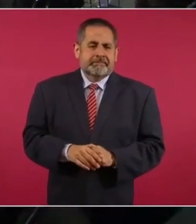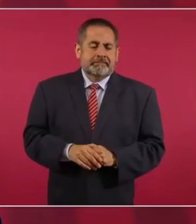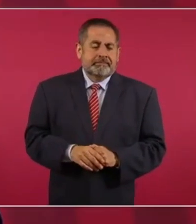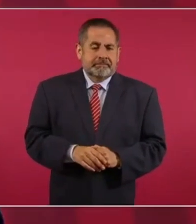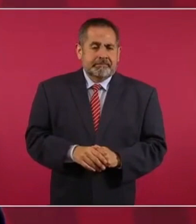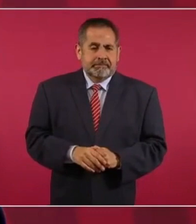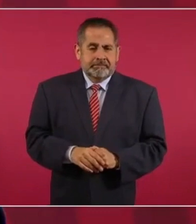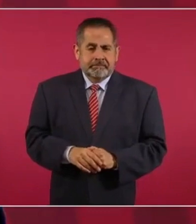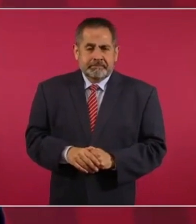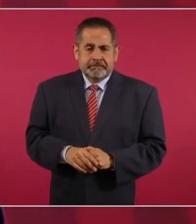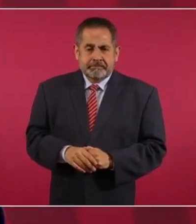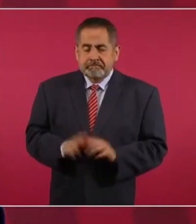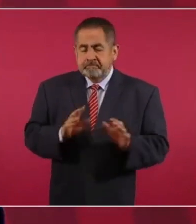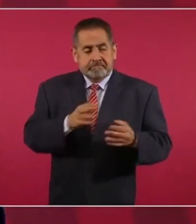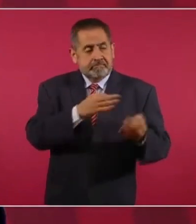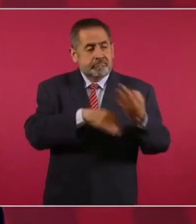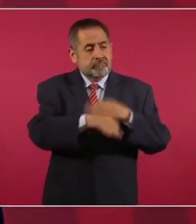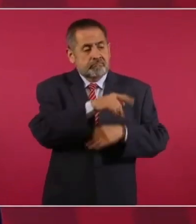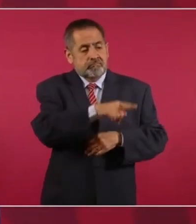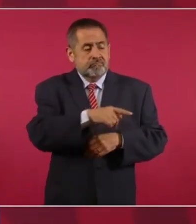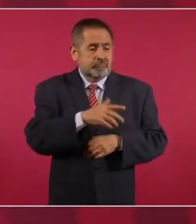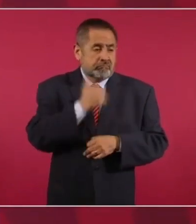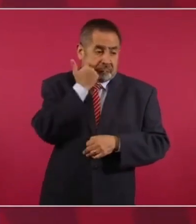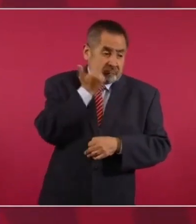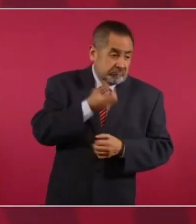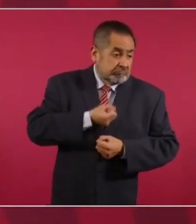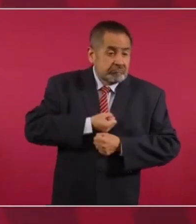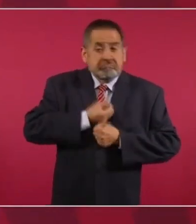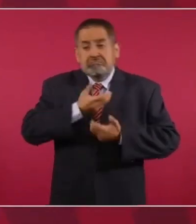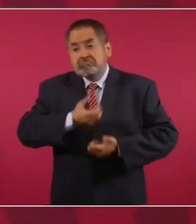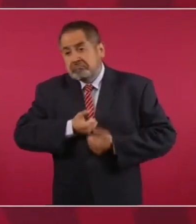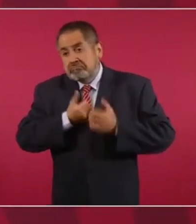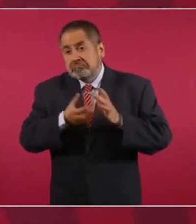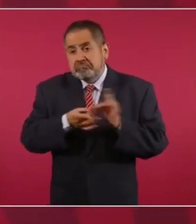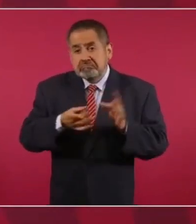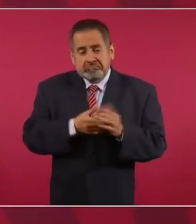todo el mundo puede